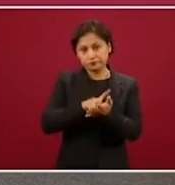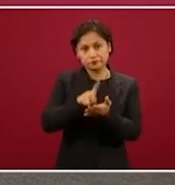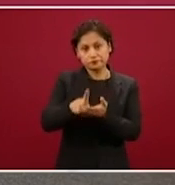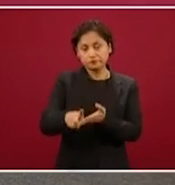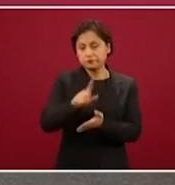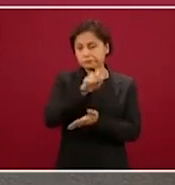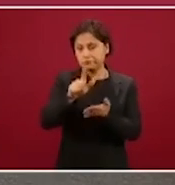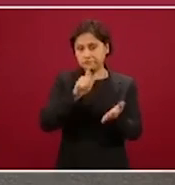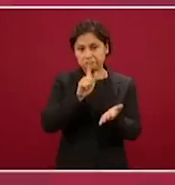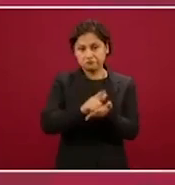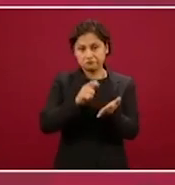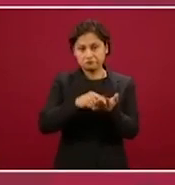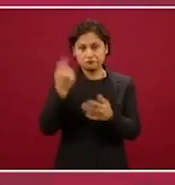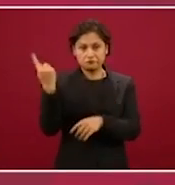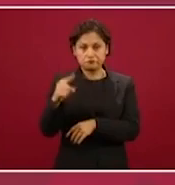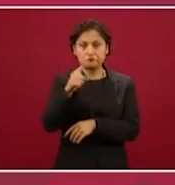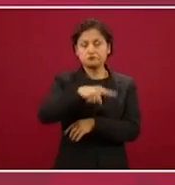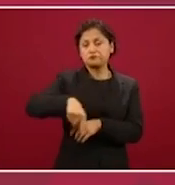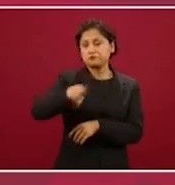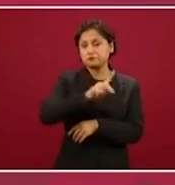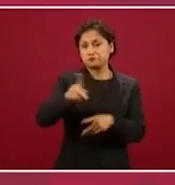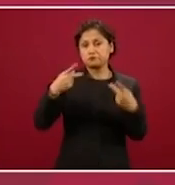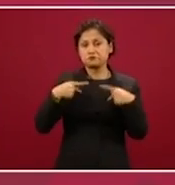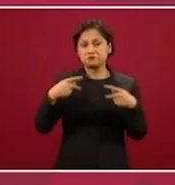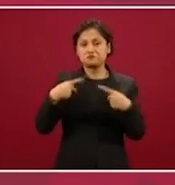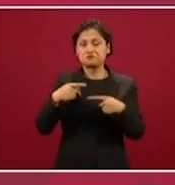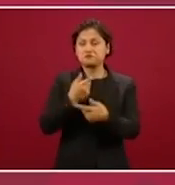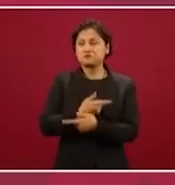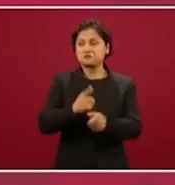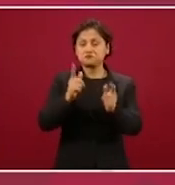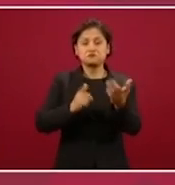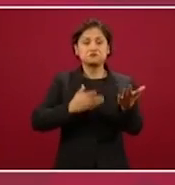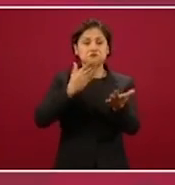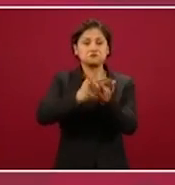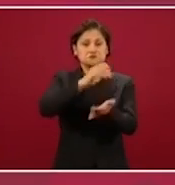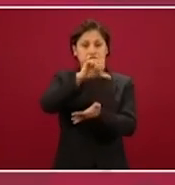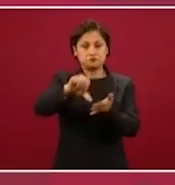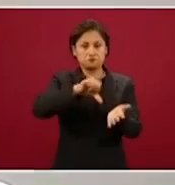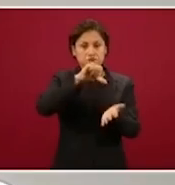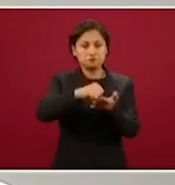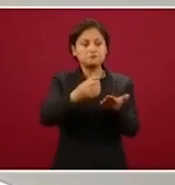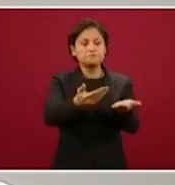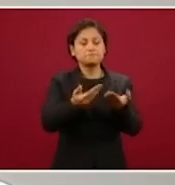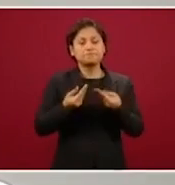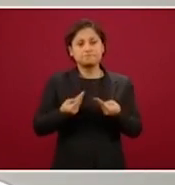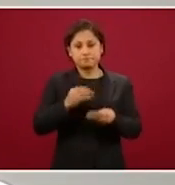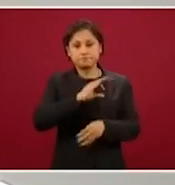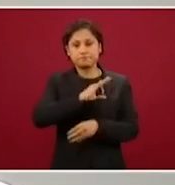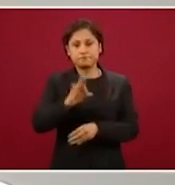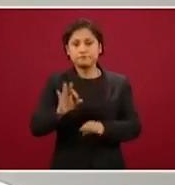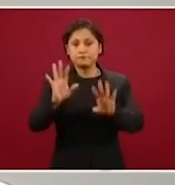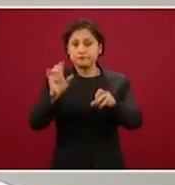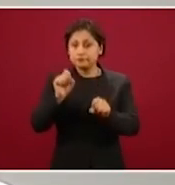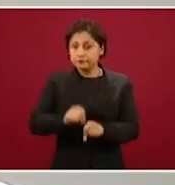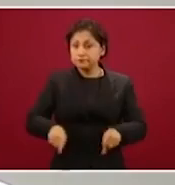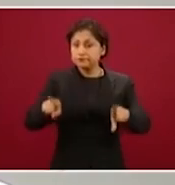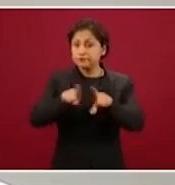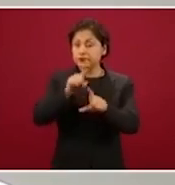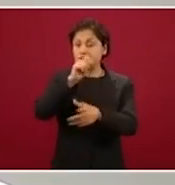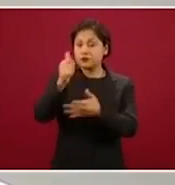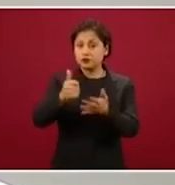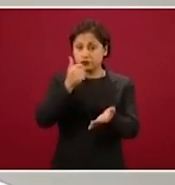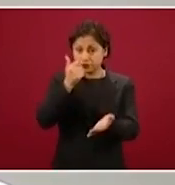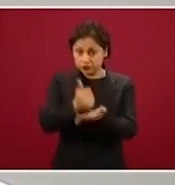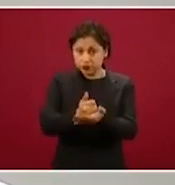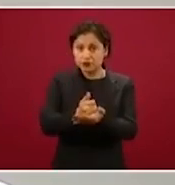derecho, y al mismo tiempo que en estos centros o en estas sucursales puedan tener